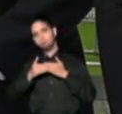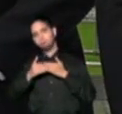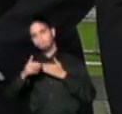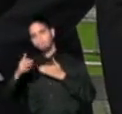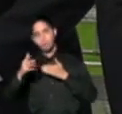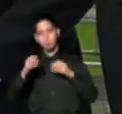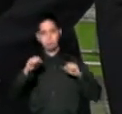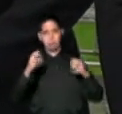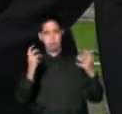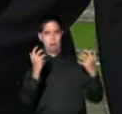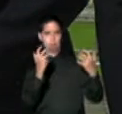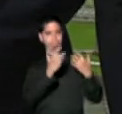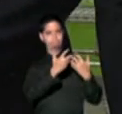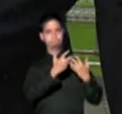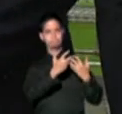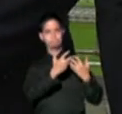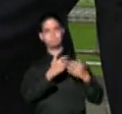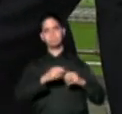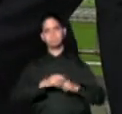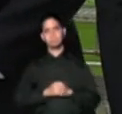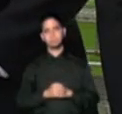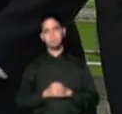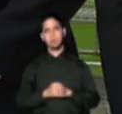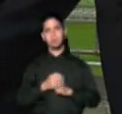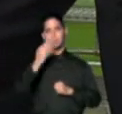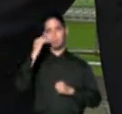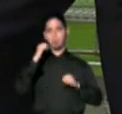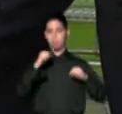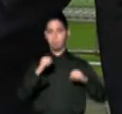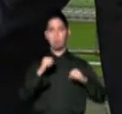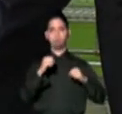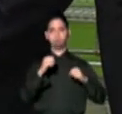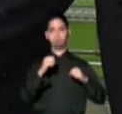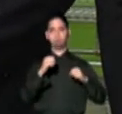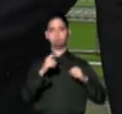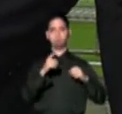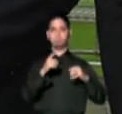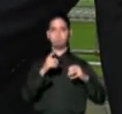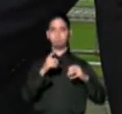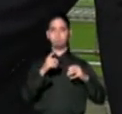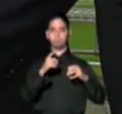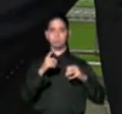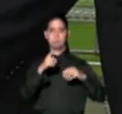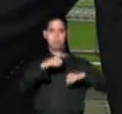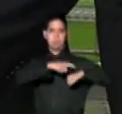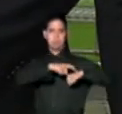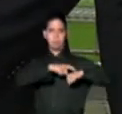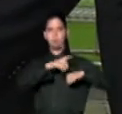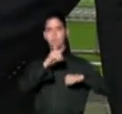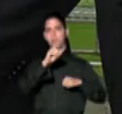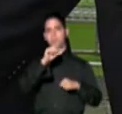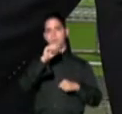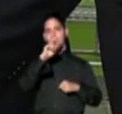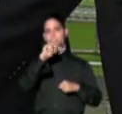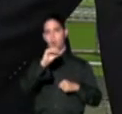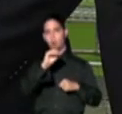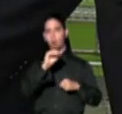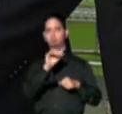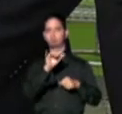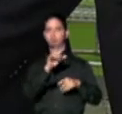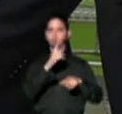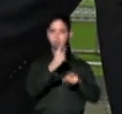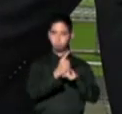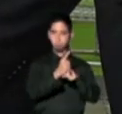vida y su patrón de vida, que nos permite aumentar los beneficios de desempleo escalonadamente. Y